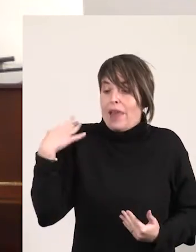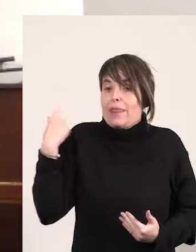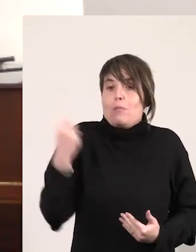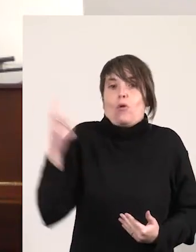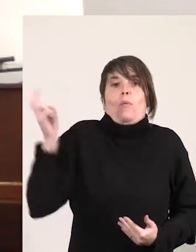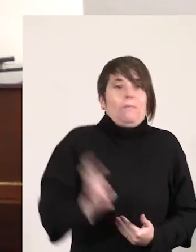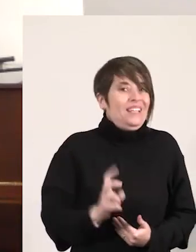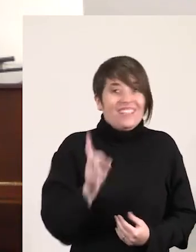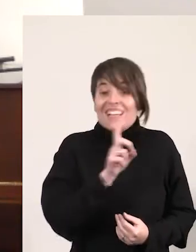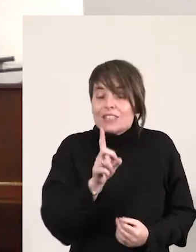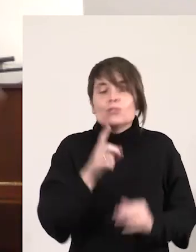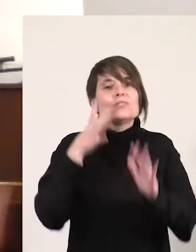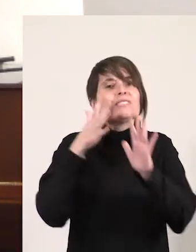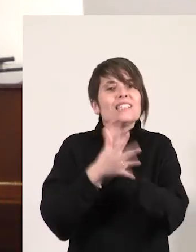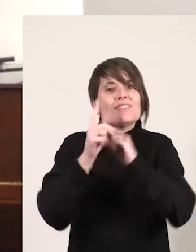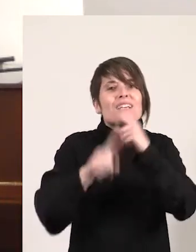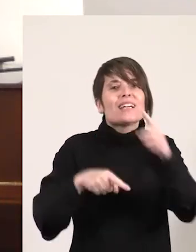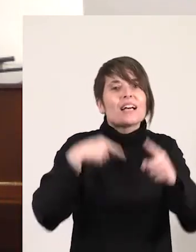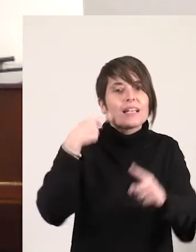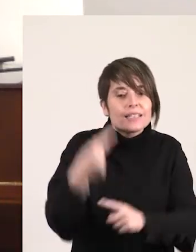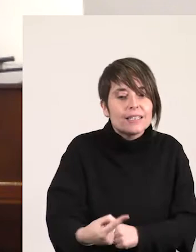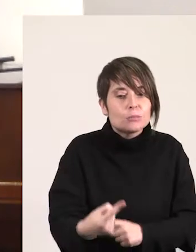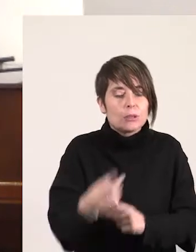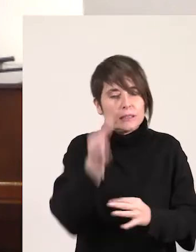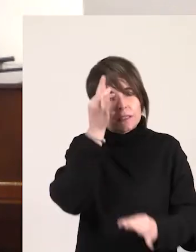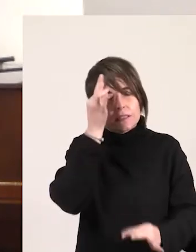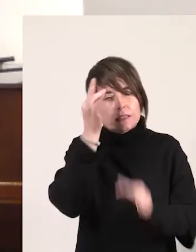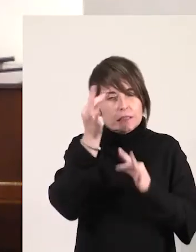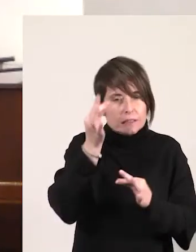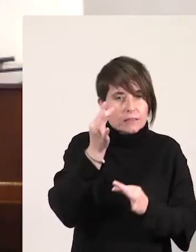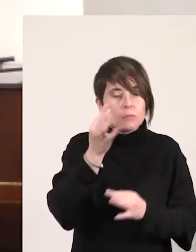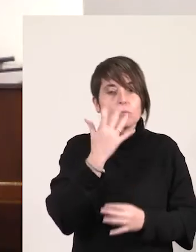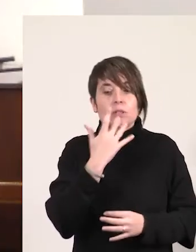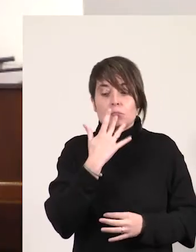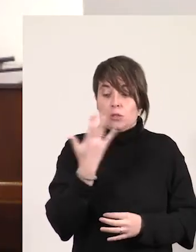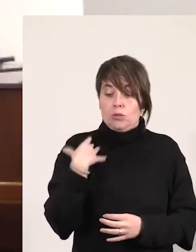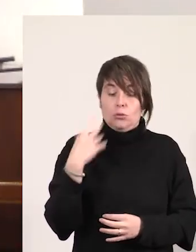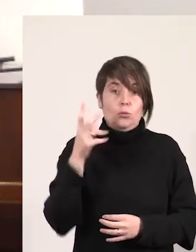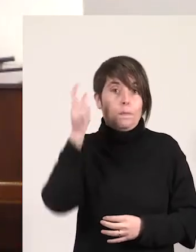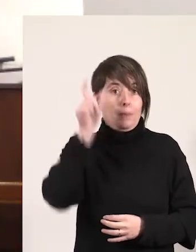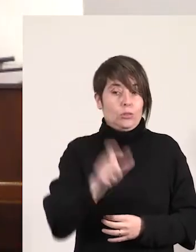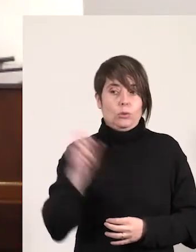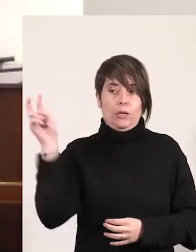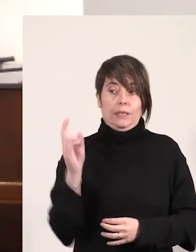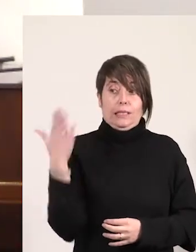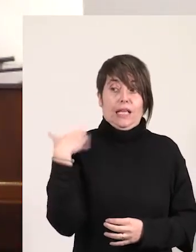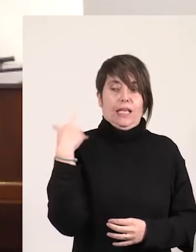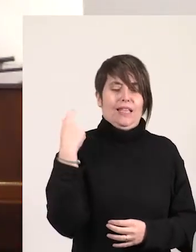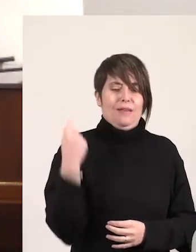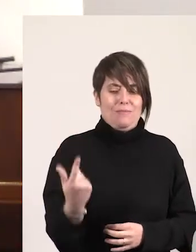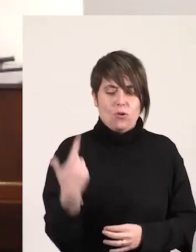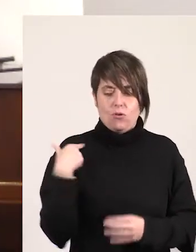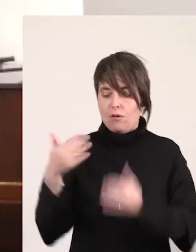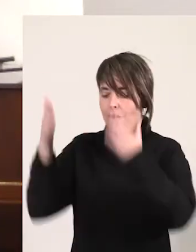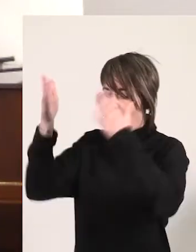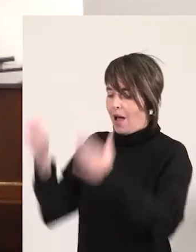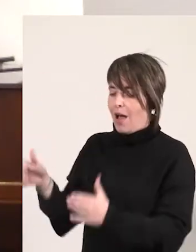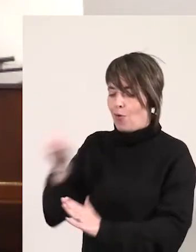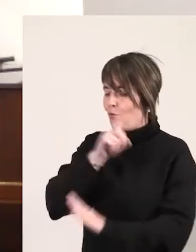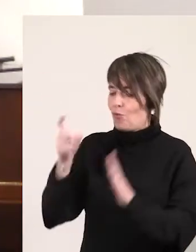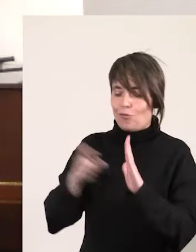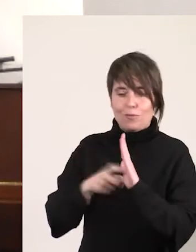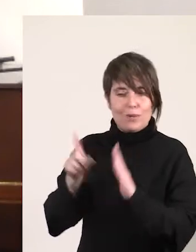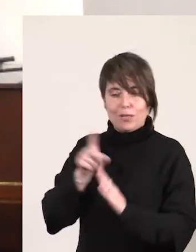luego ser. Somos recién llegados. Y eso provoca también que se haga una lectura muy concreta, ¿no? Desde el momento en el que eres una recién